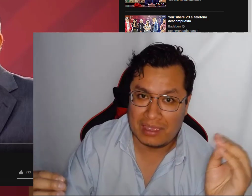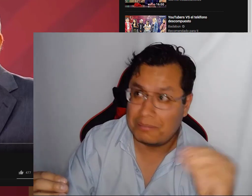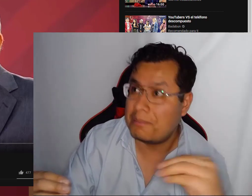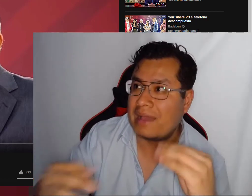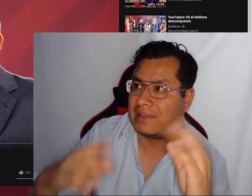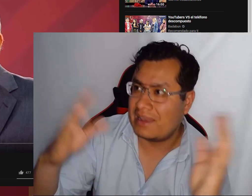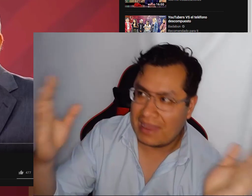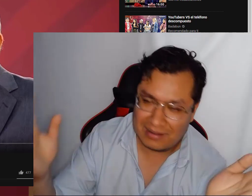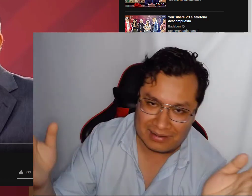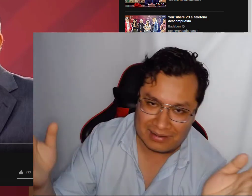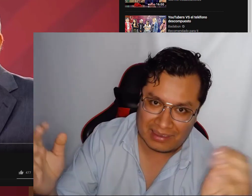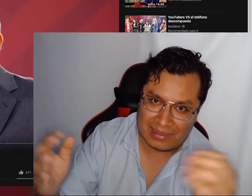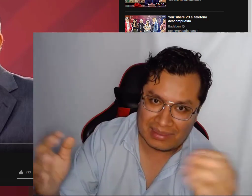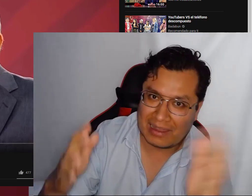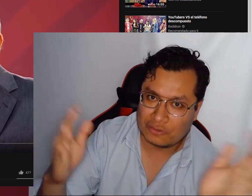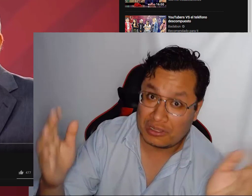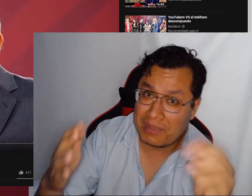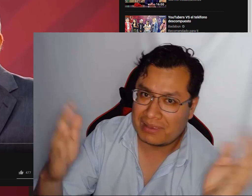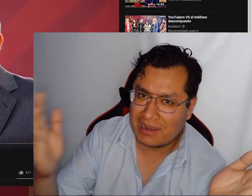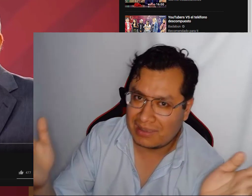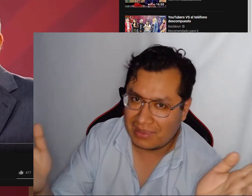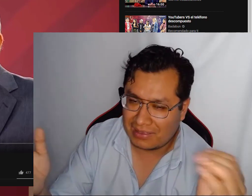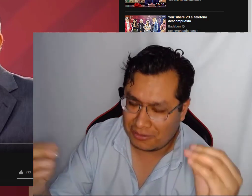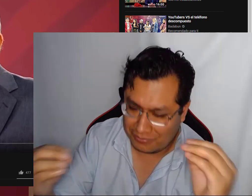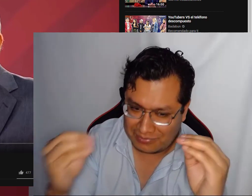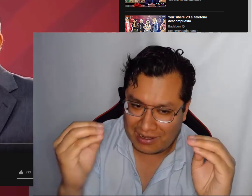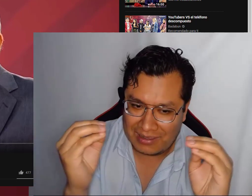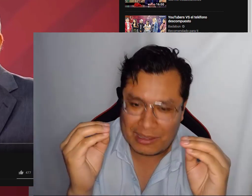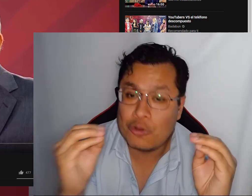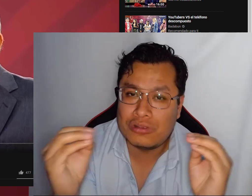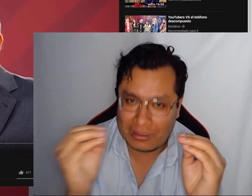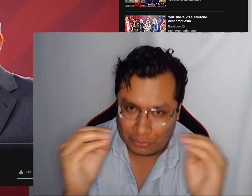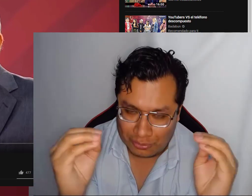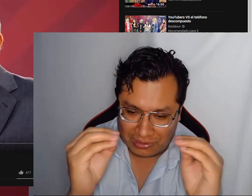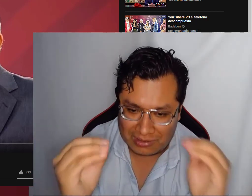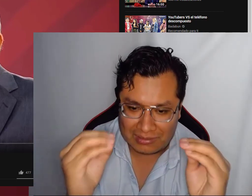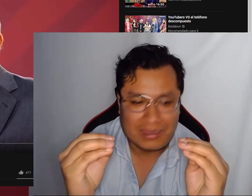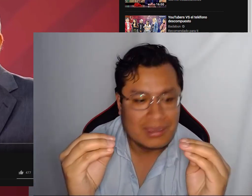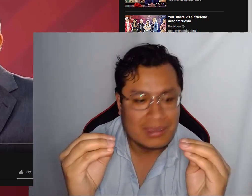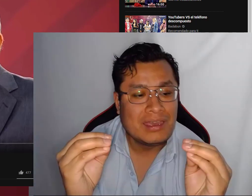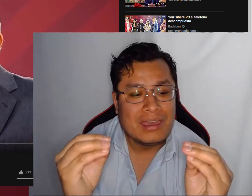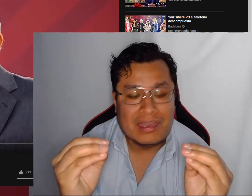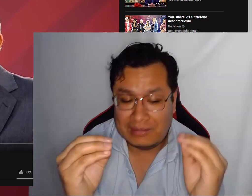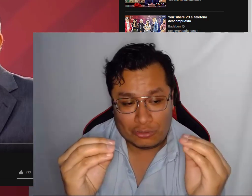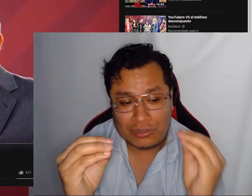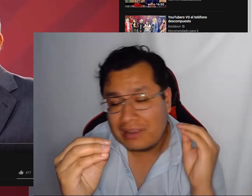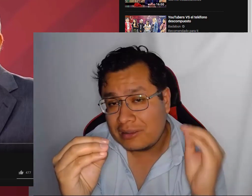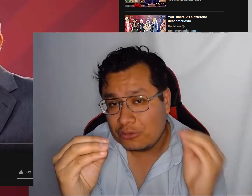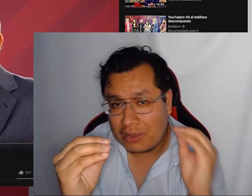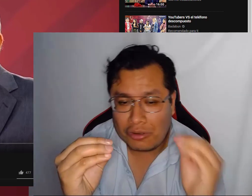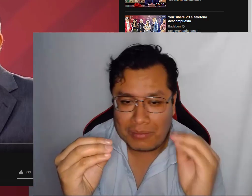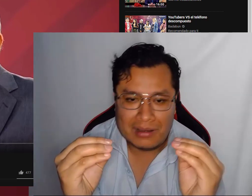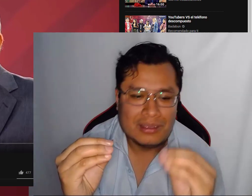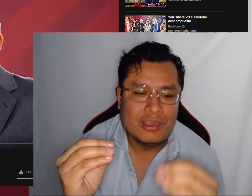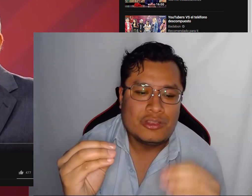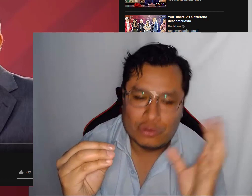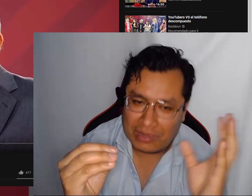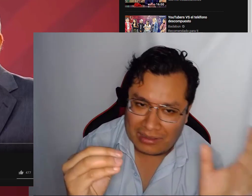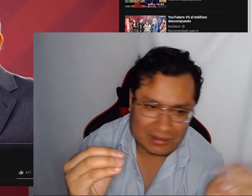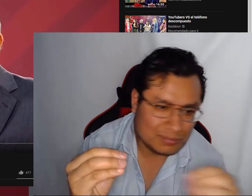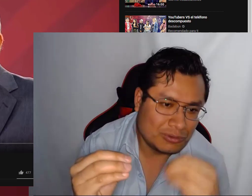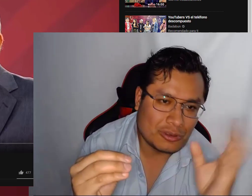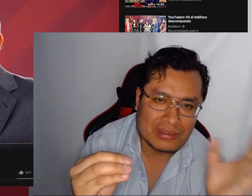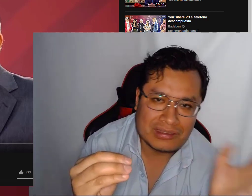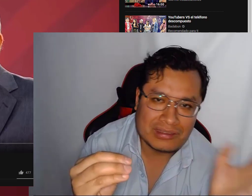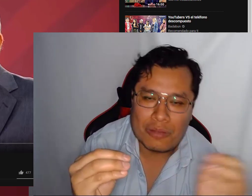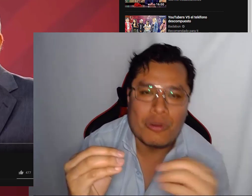de material y de creación de material didáctico salen según eso es lo que se dice y si tú salís es una normal tú